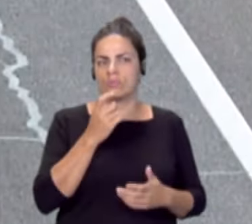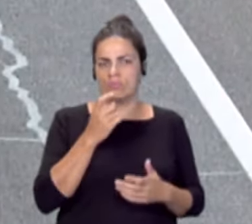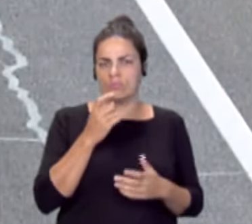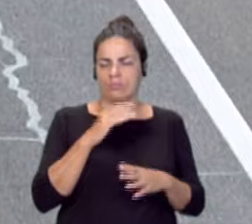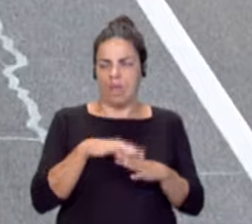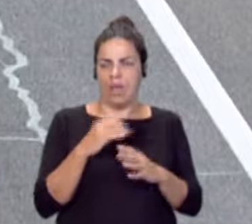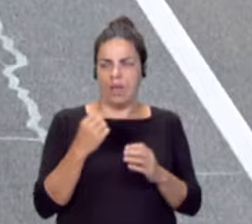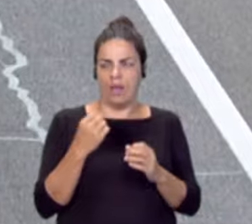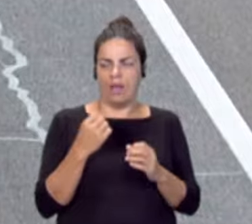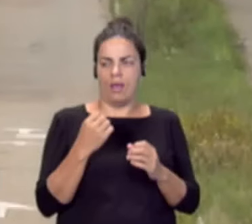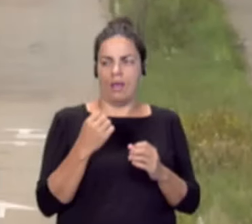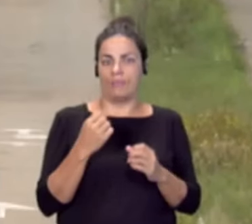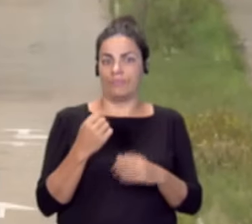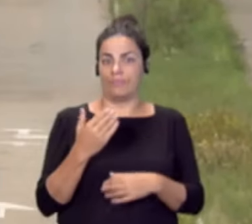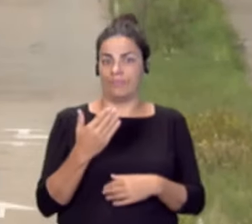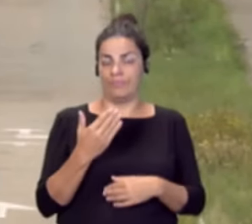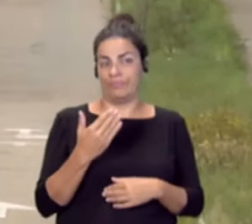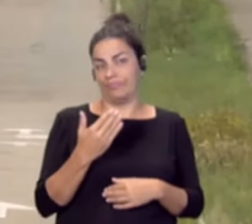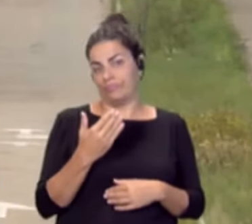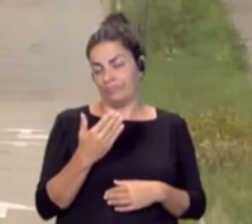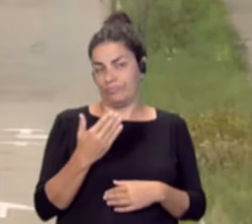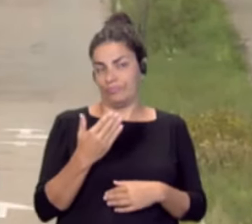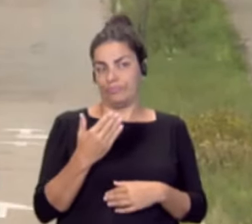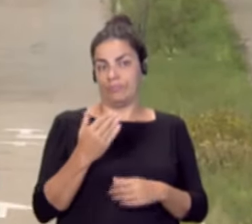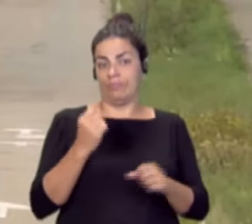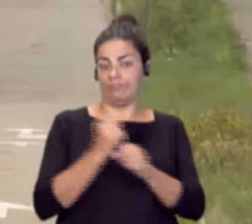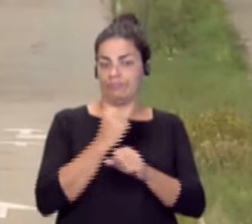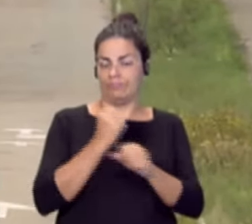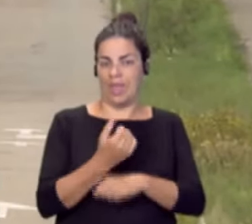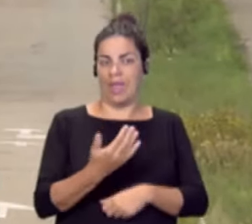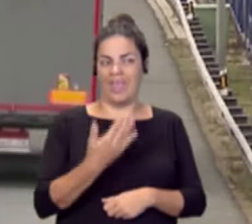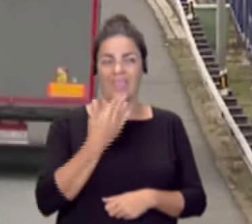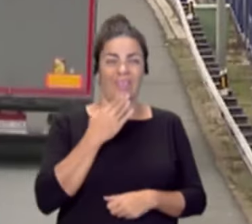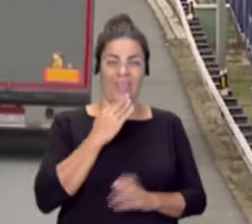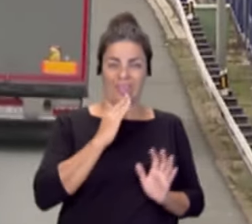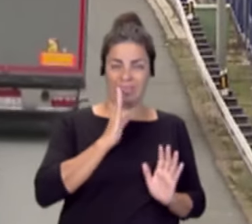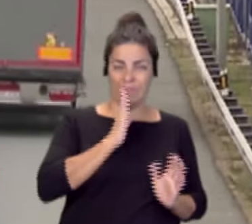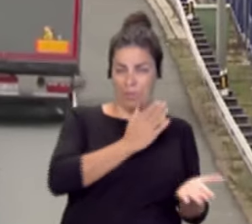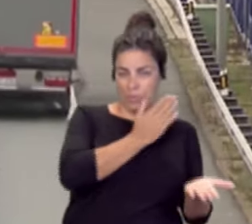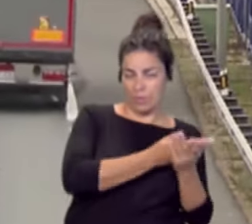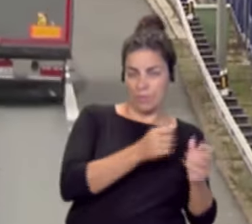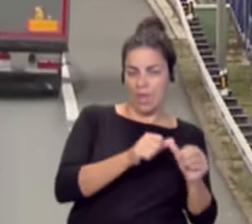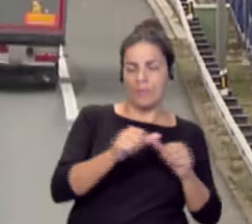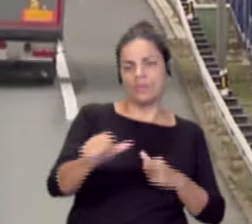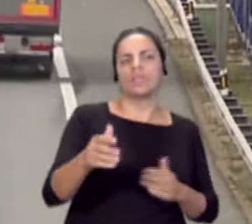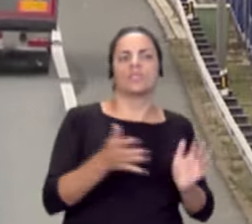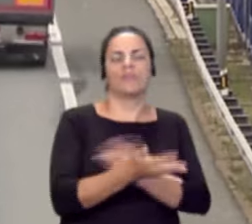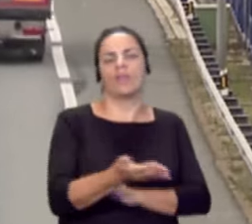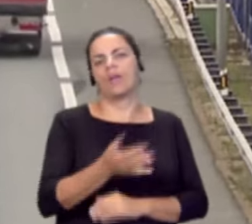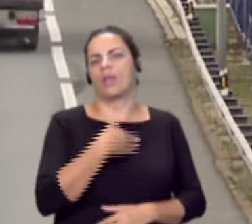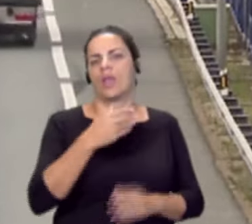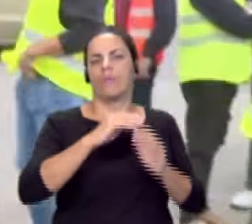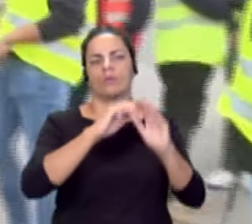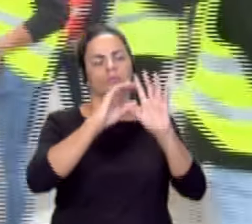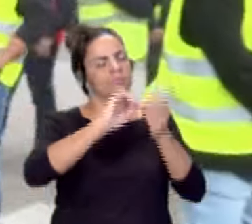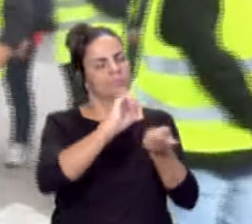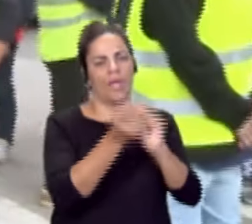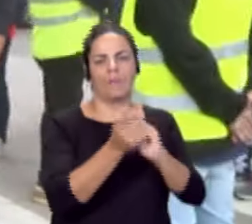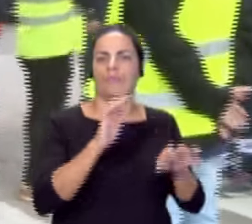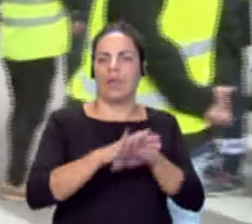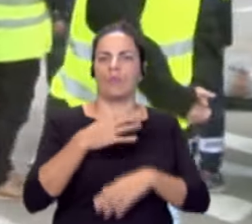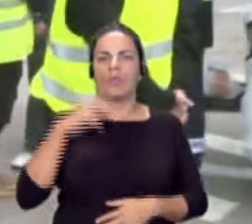a partir de la edad que estamos planteando, que es la aplicación de los coeficientes correctores para que se pueda reducir a los 60 años,